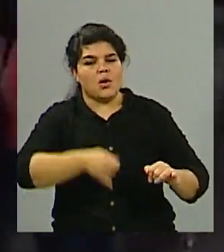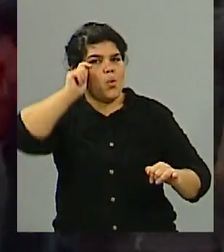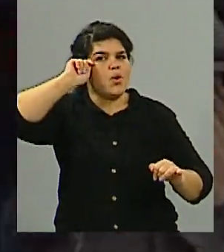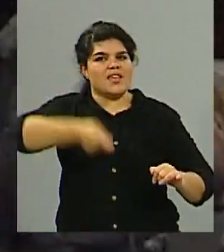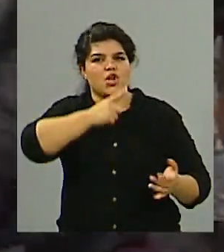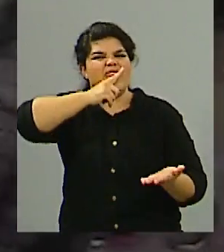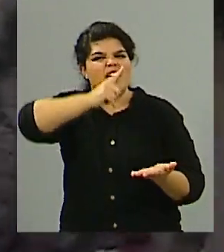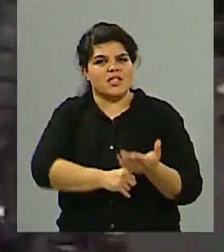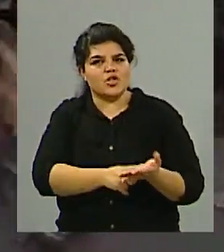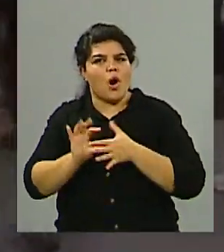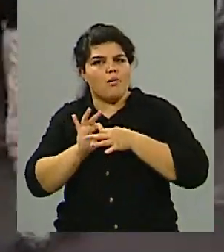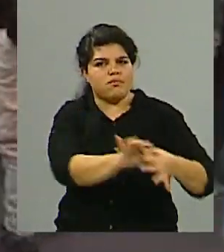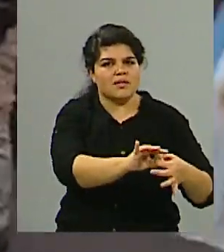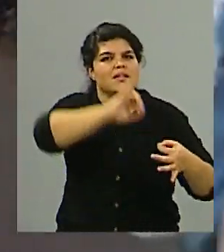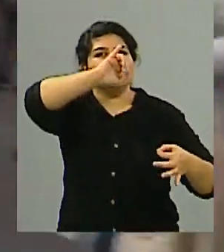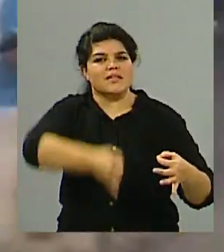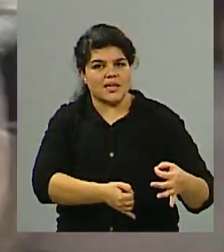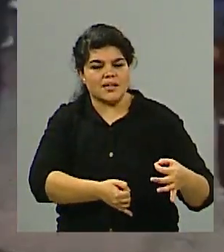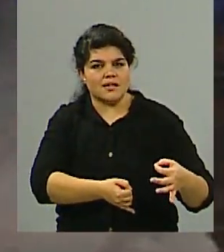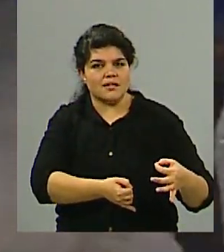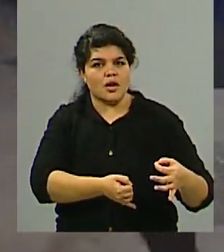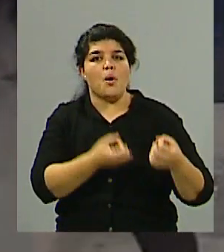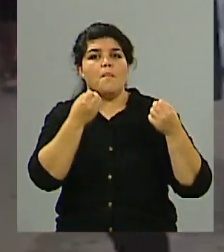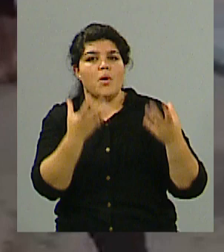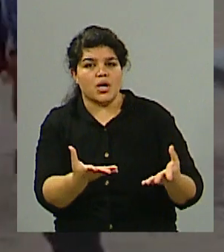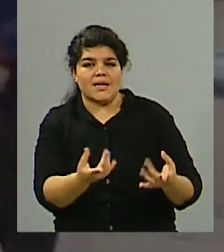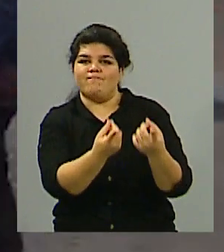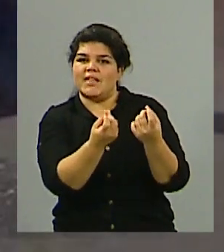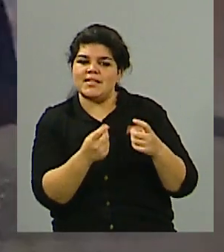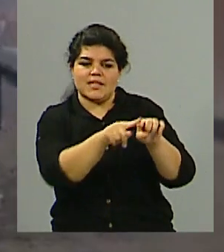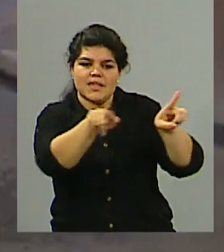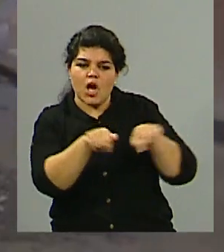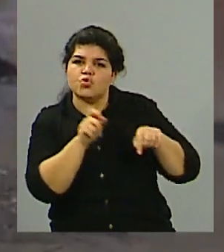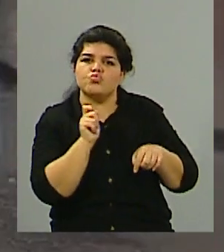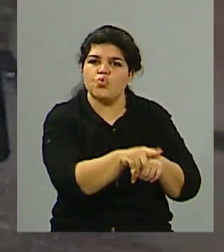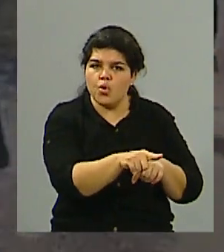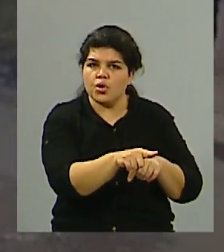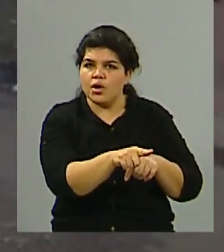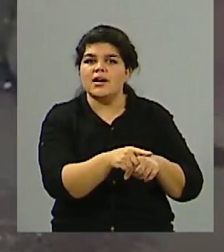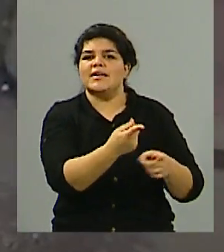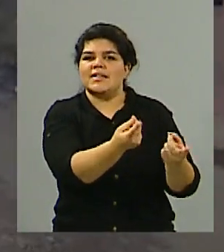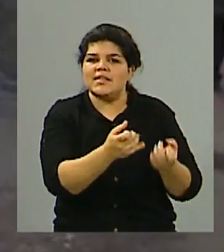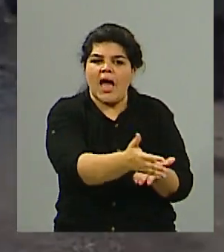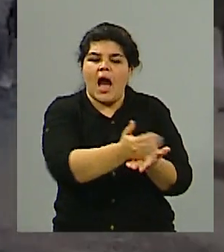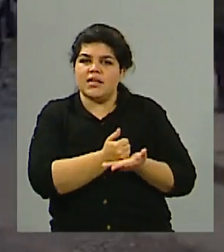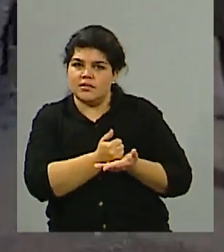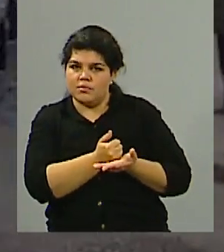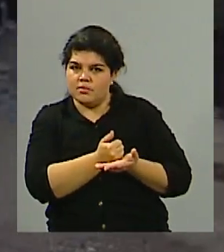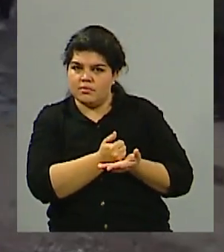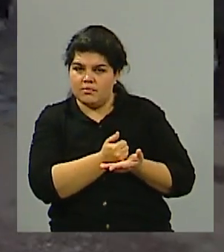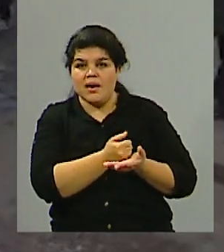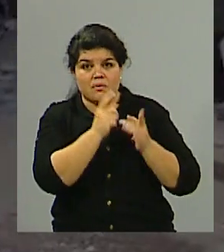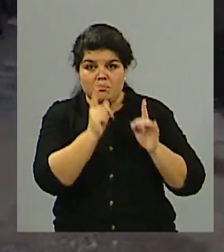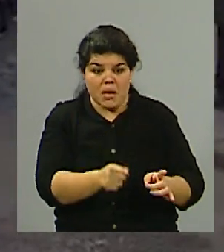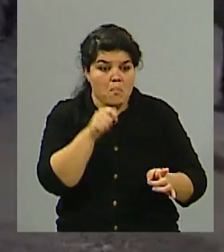vinculantes. Sí se tiene que tener porque es necesario el consentimiento. Ojo, es un consentimiento de tipo activo, no es